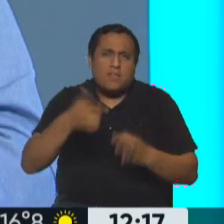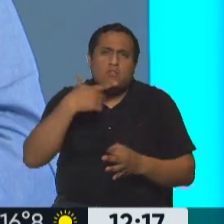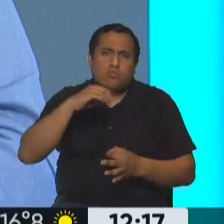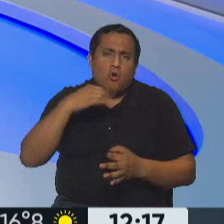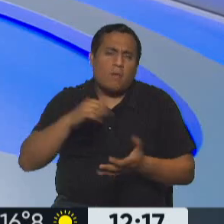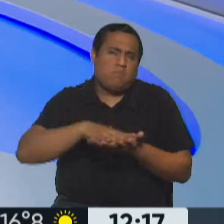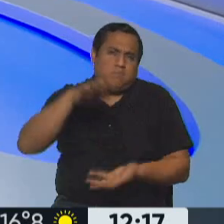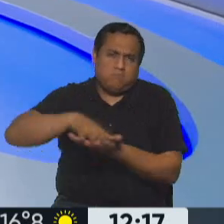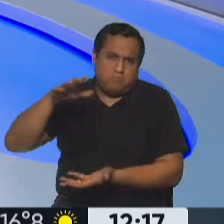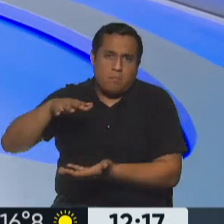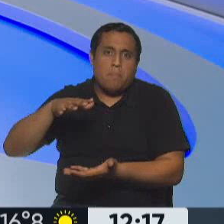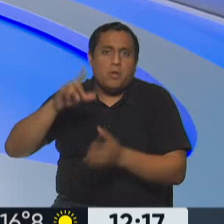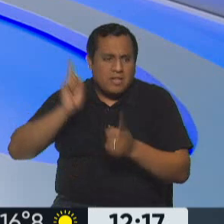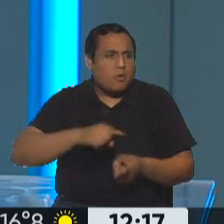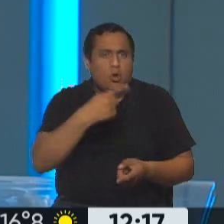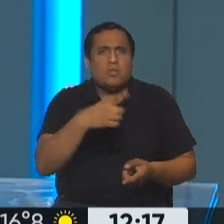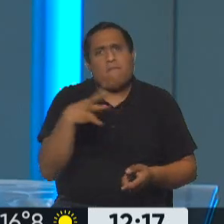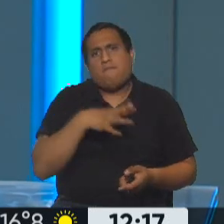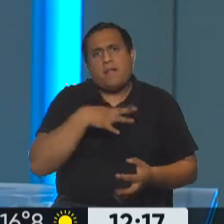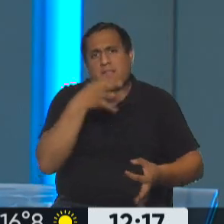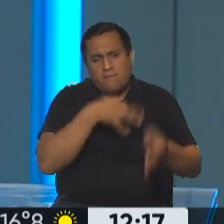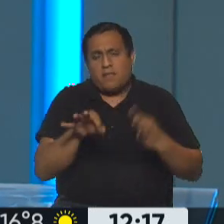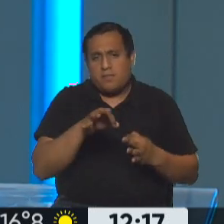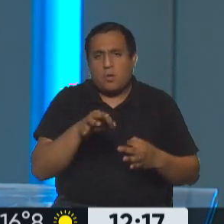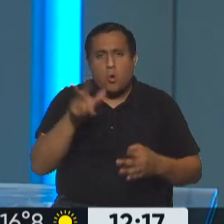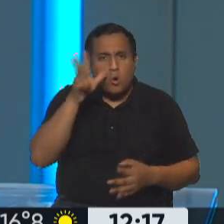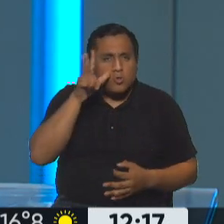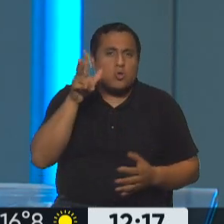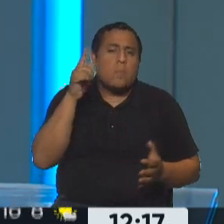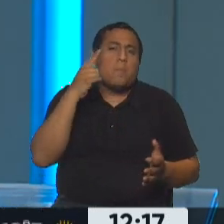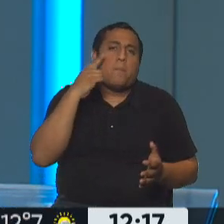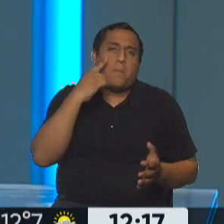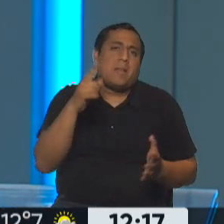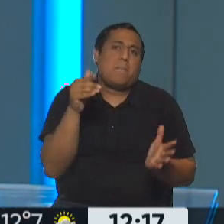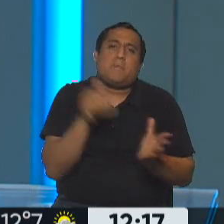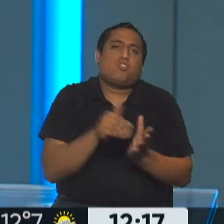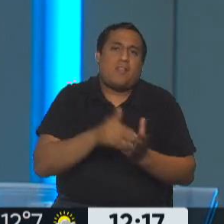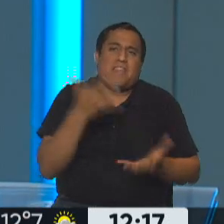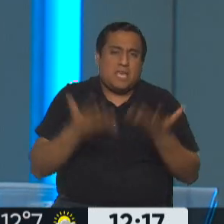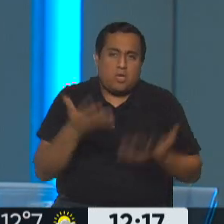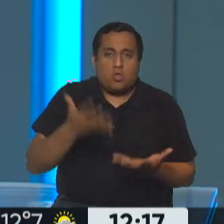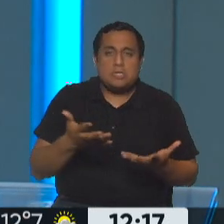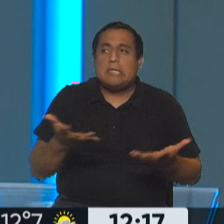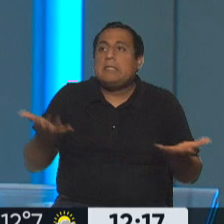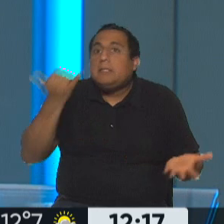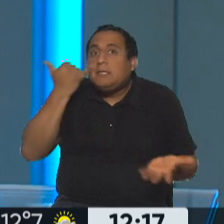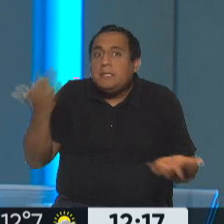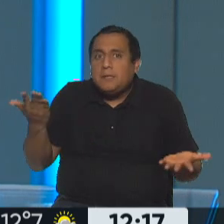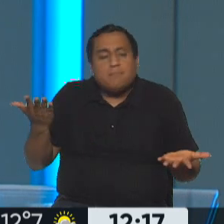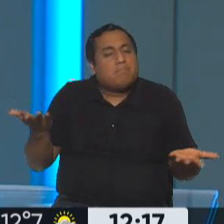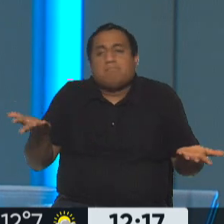cantidad muy importante de soja que aún no se vendió. 8.200.000 toneladas. ¿Y con eso? Exactamente. Por ahora no hay nada, porque no se extiende el